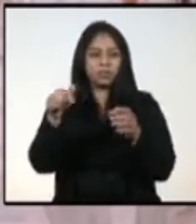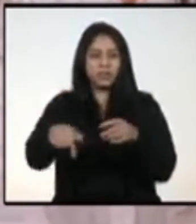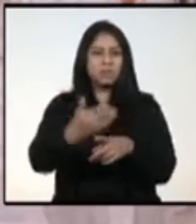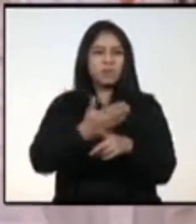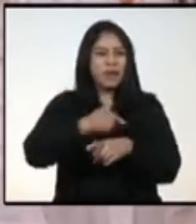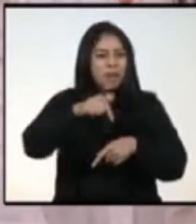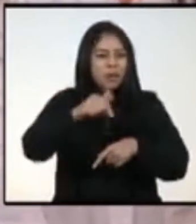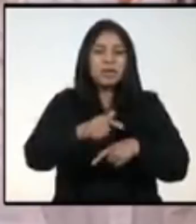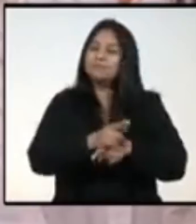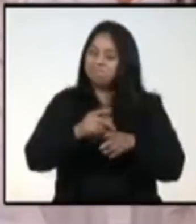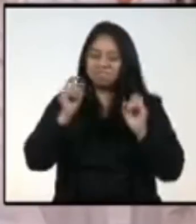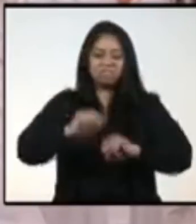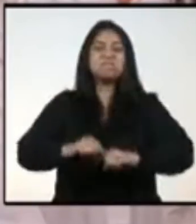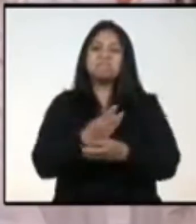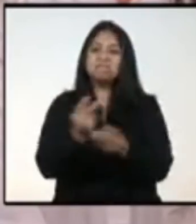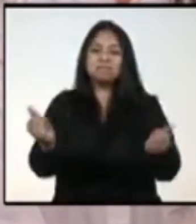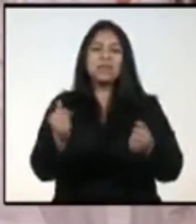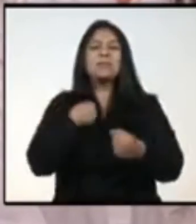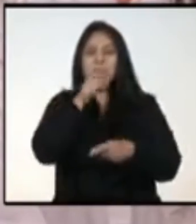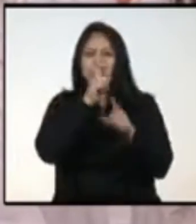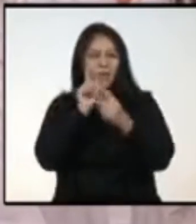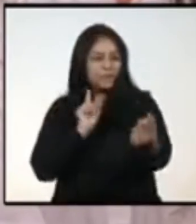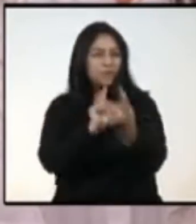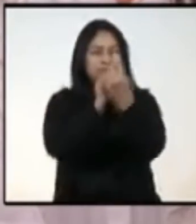estamos ahorita. Vamos a enfrentar la enfermedad.